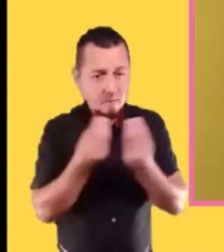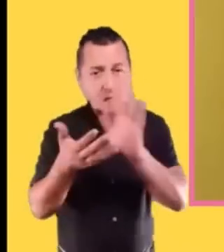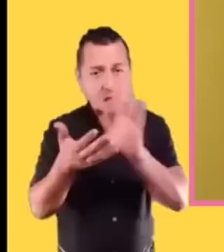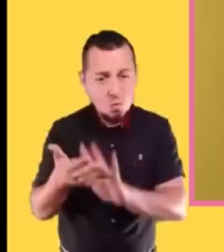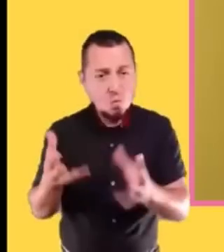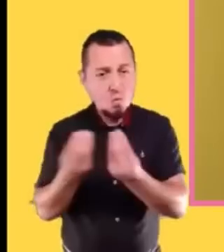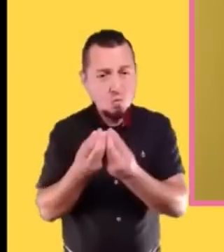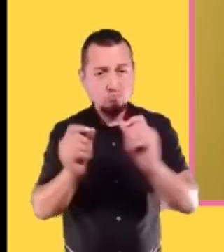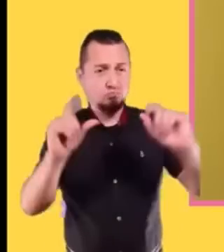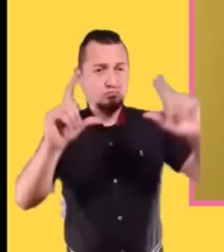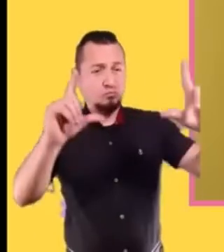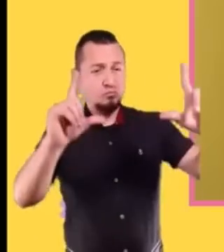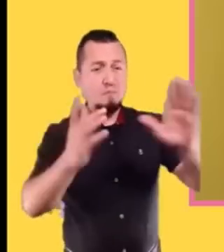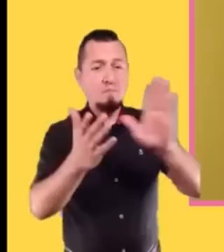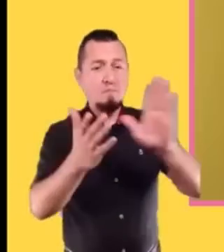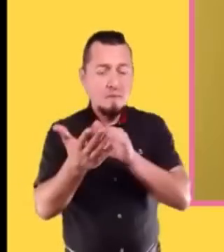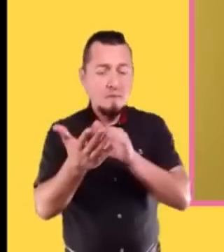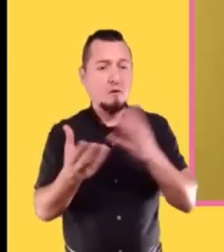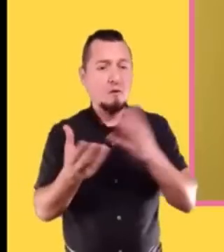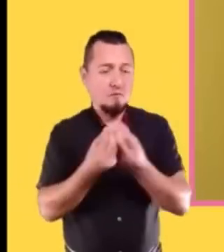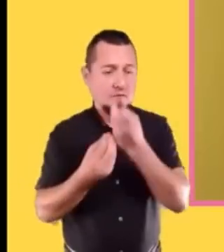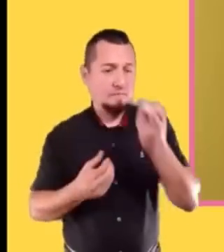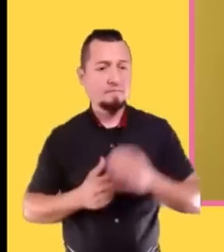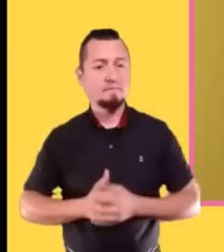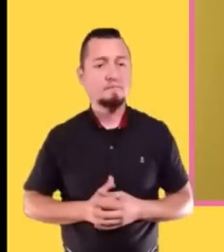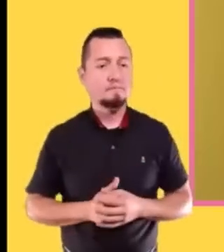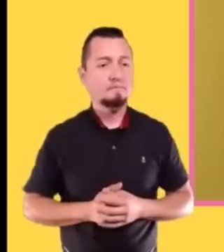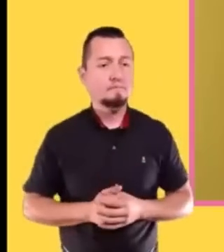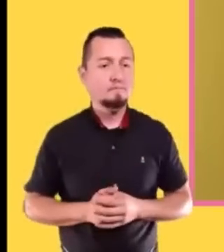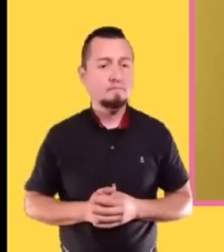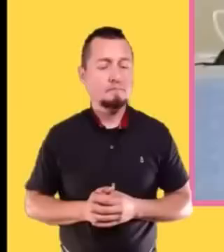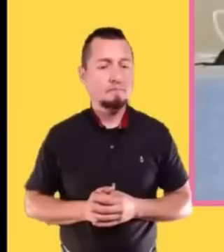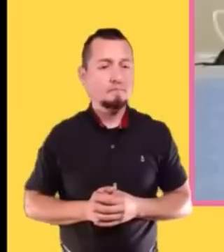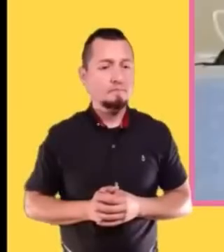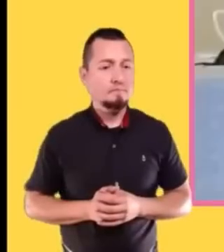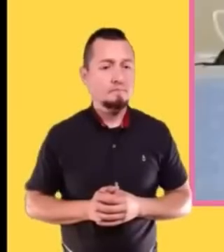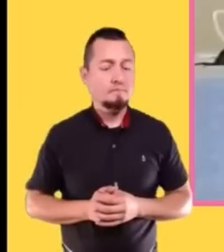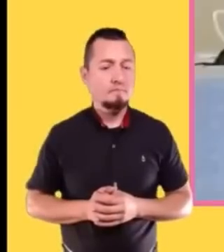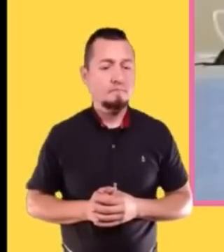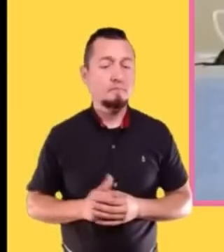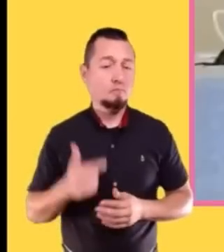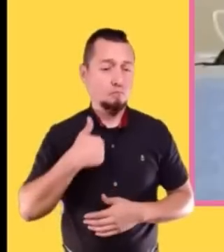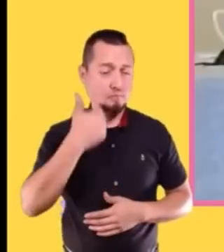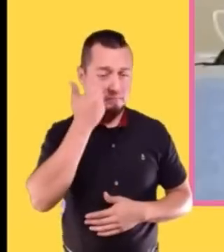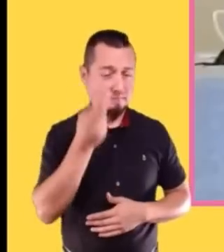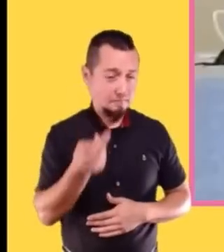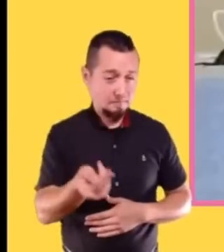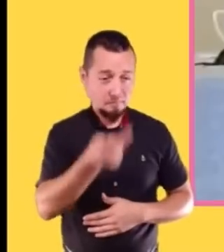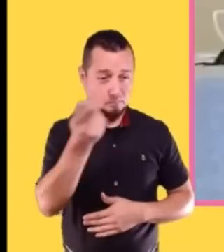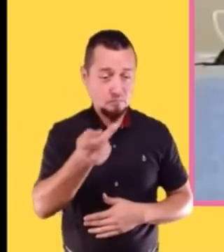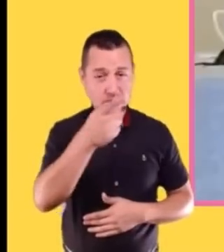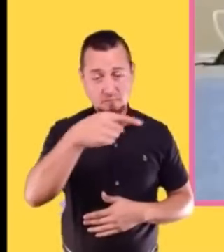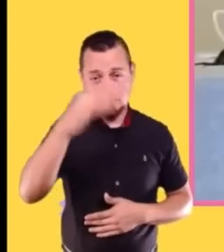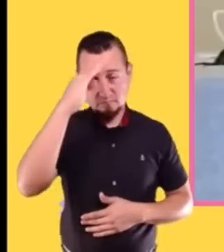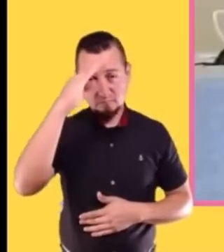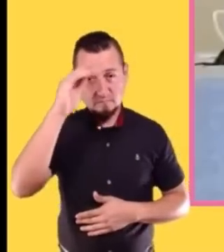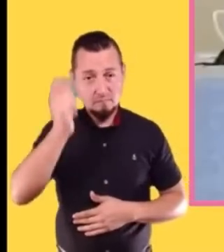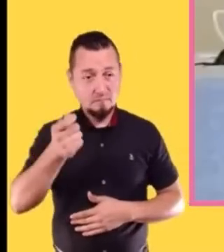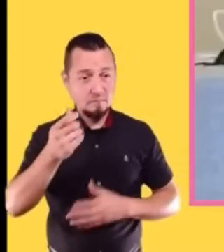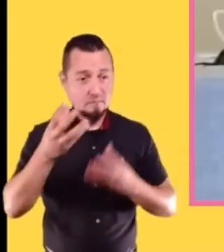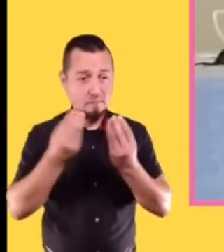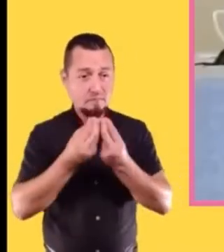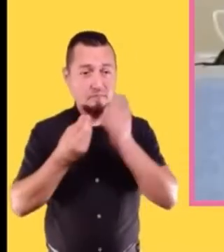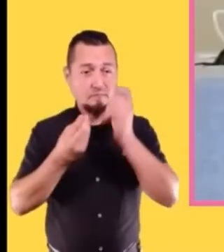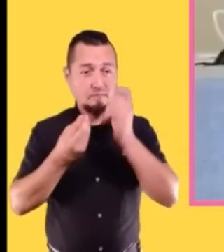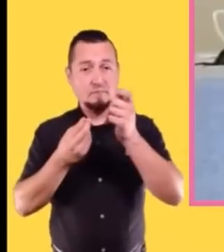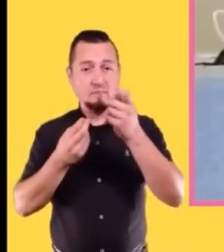o en papel. Eso es bien importante decirlo. Bueno, yo les quiero preguntar si está en línea el Estado, bueno, el Estado con la